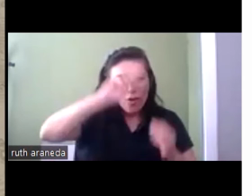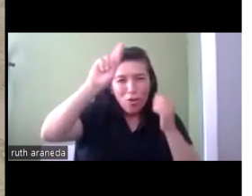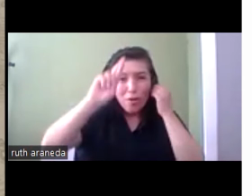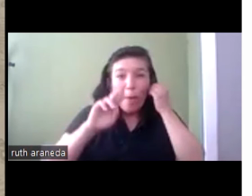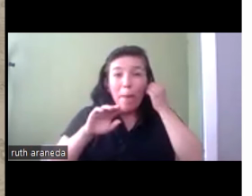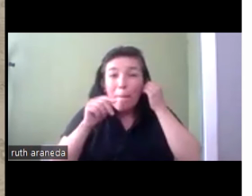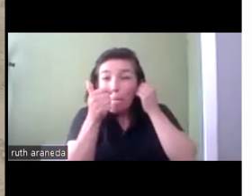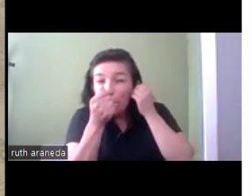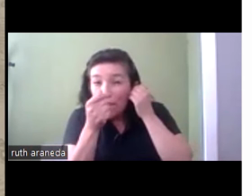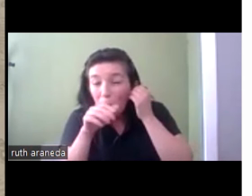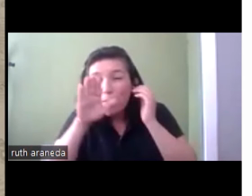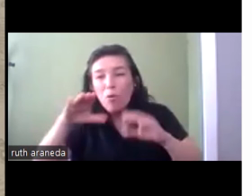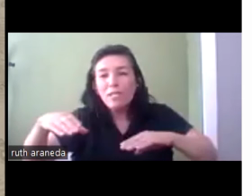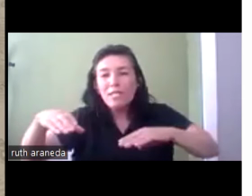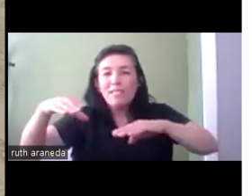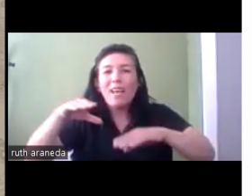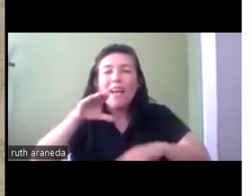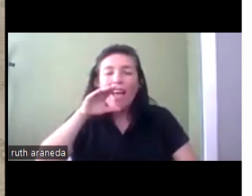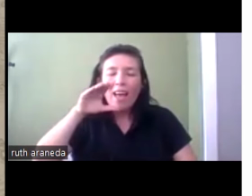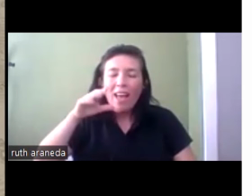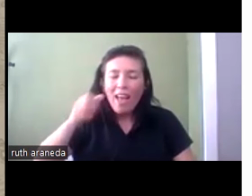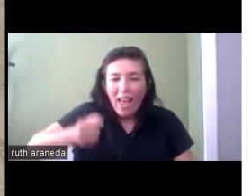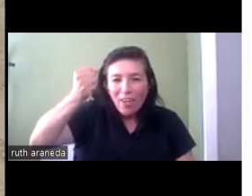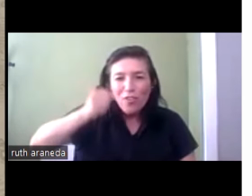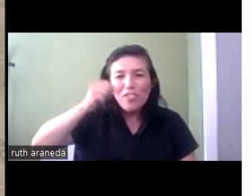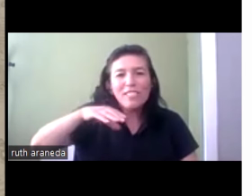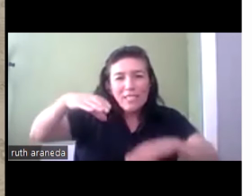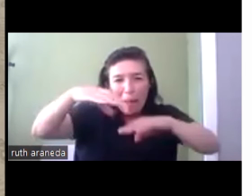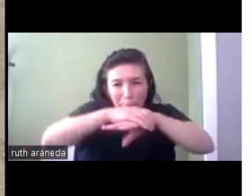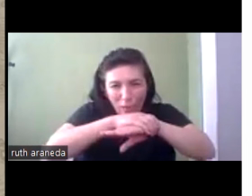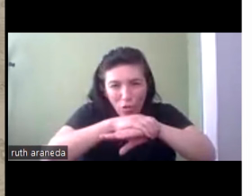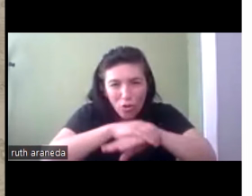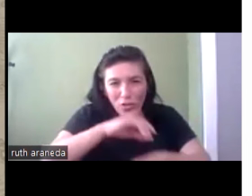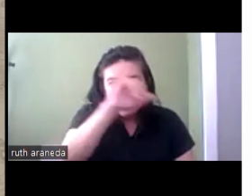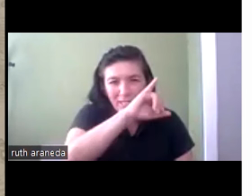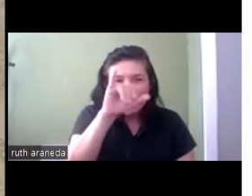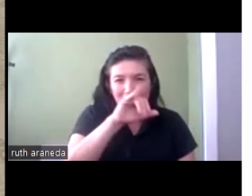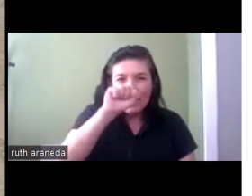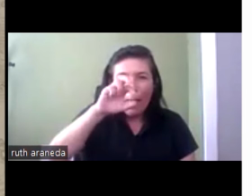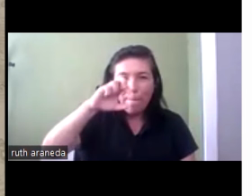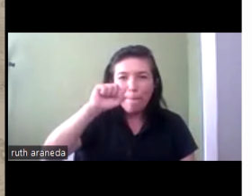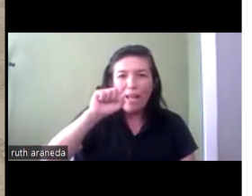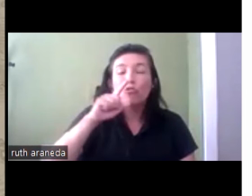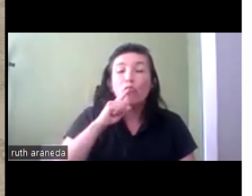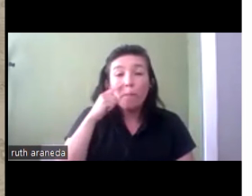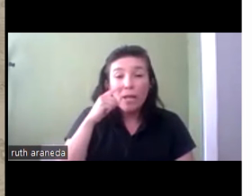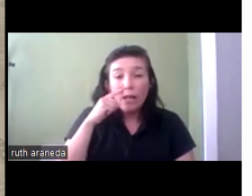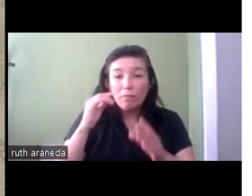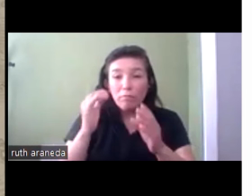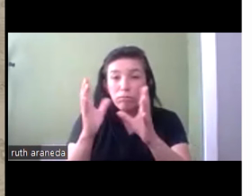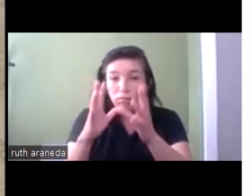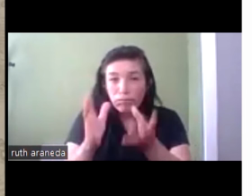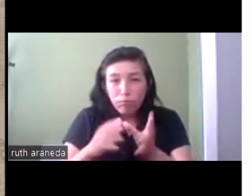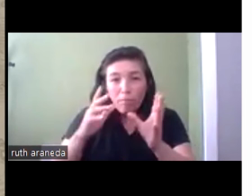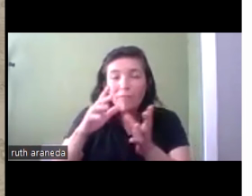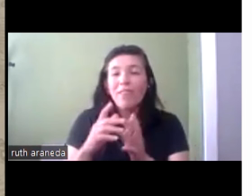zapato, y su mayor distintivo radica, digamos, en los modelados que es posible observar a nivel exterior,